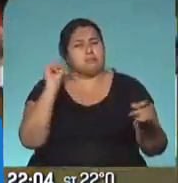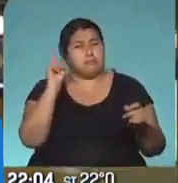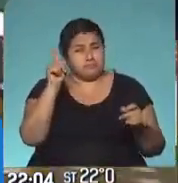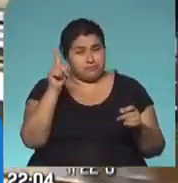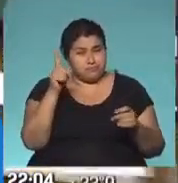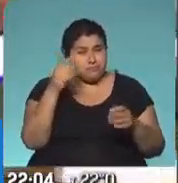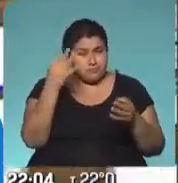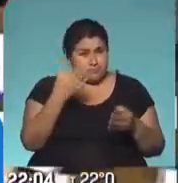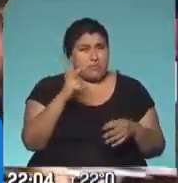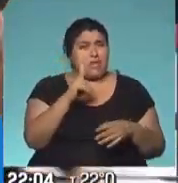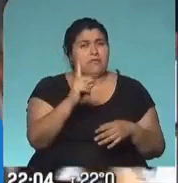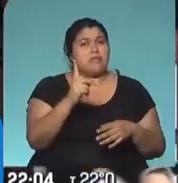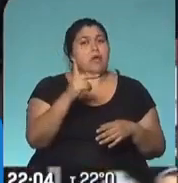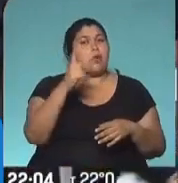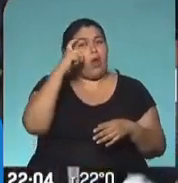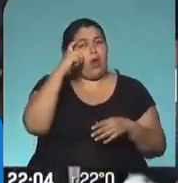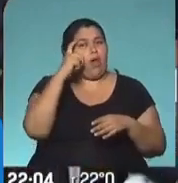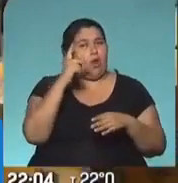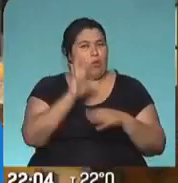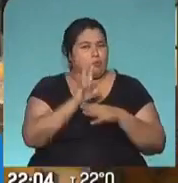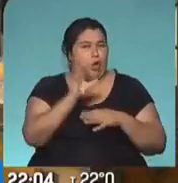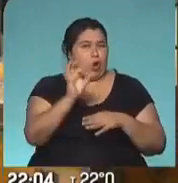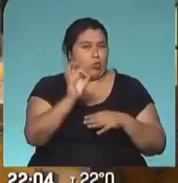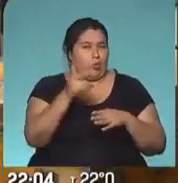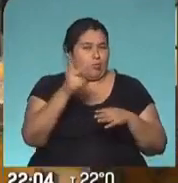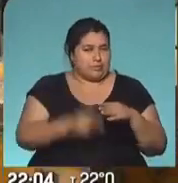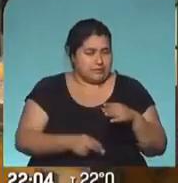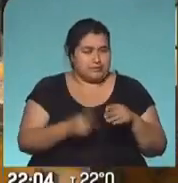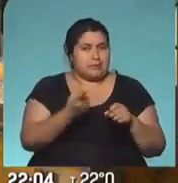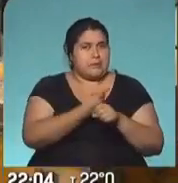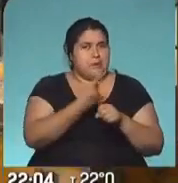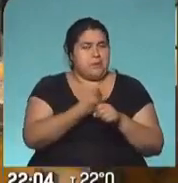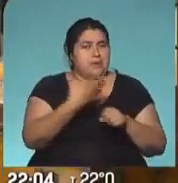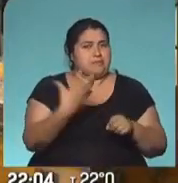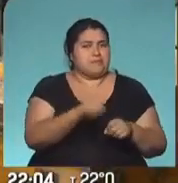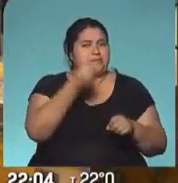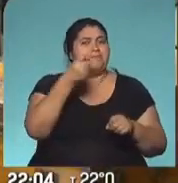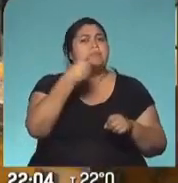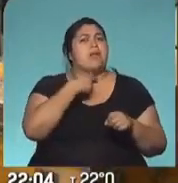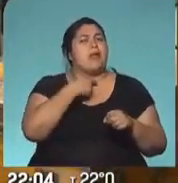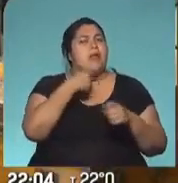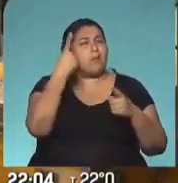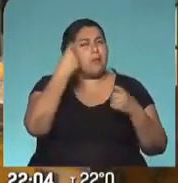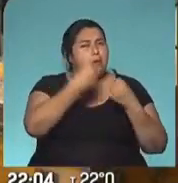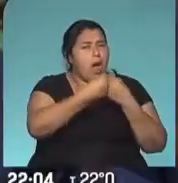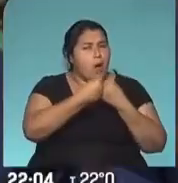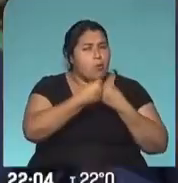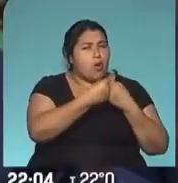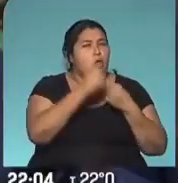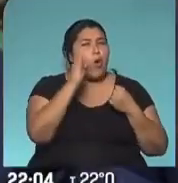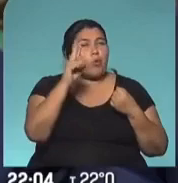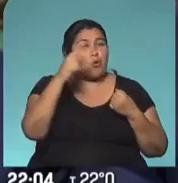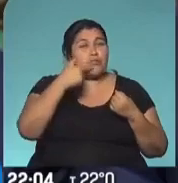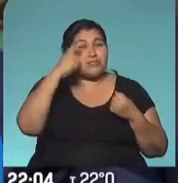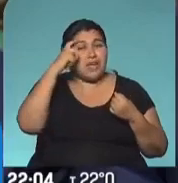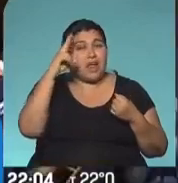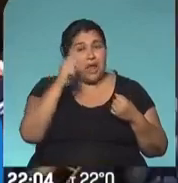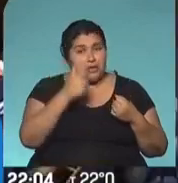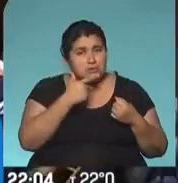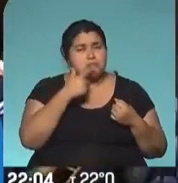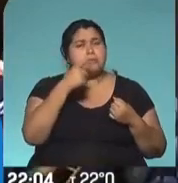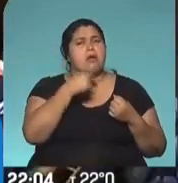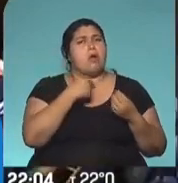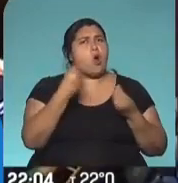del 31 de octubre, obligado por una ley del Parlamento a conseguir un acuerdo con Bruselas y sin encontrar una solución aceptable para